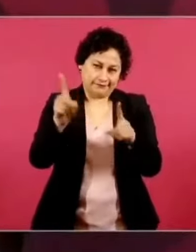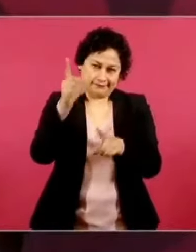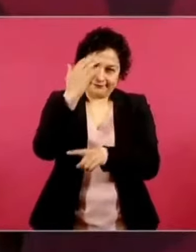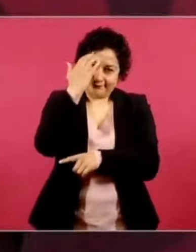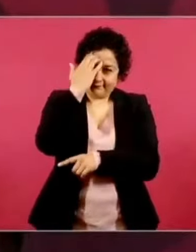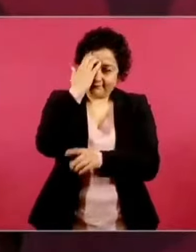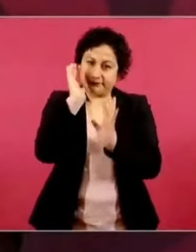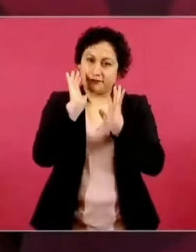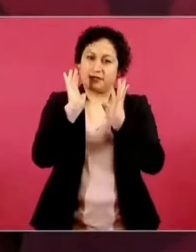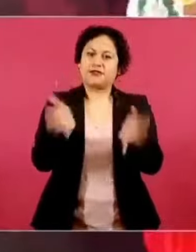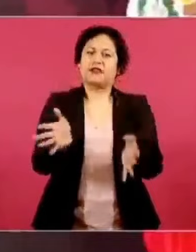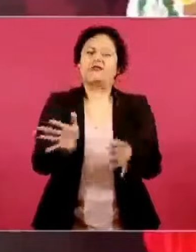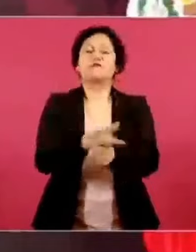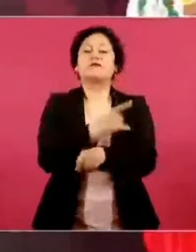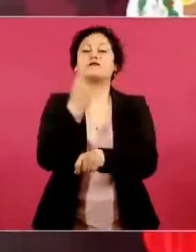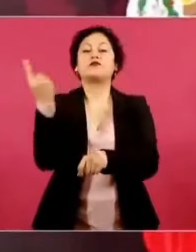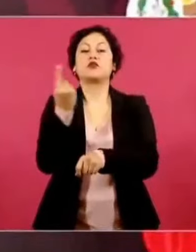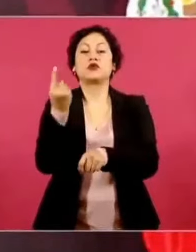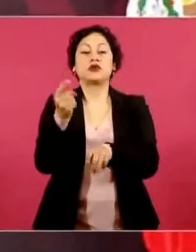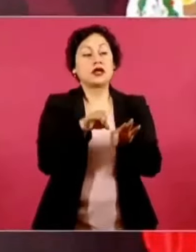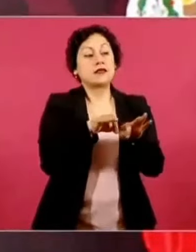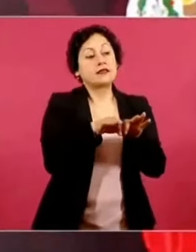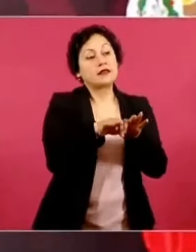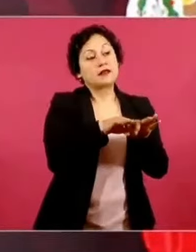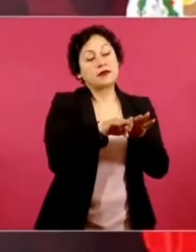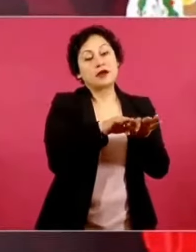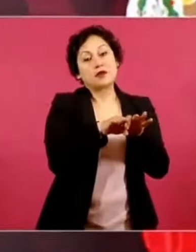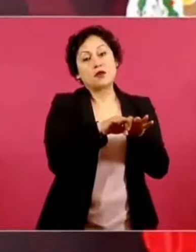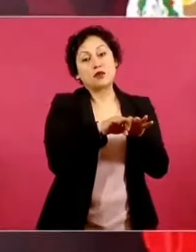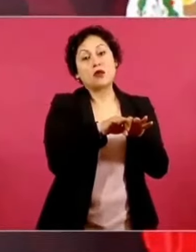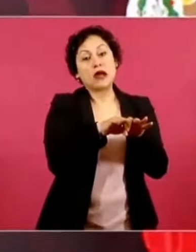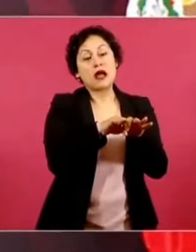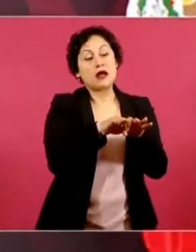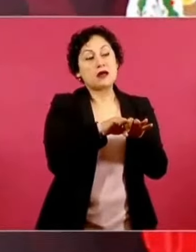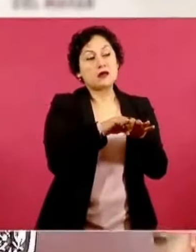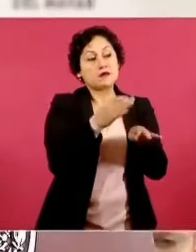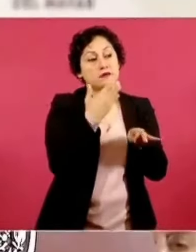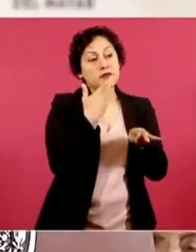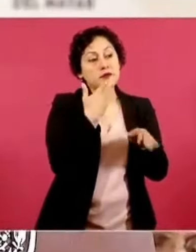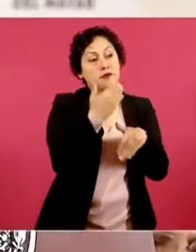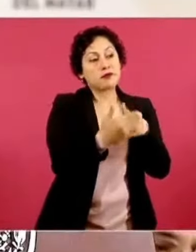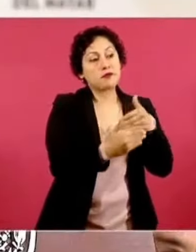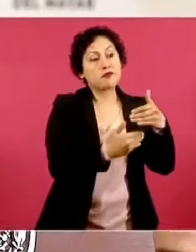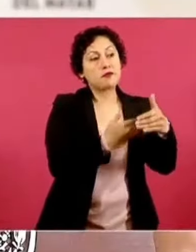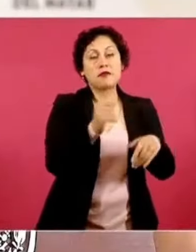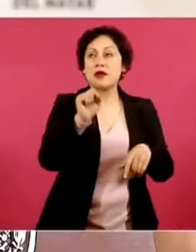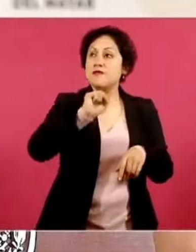inflación porque hay más carestía de la vida entonces